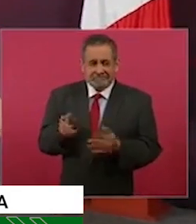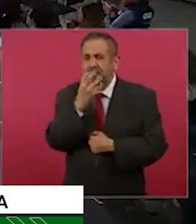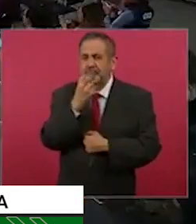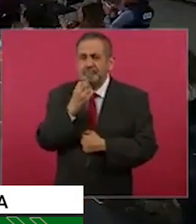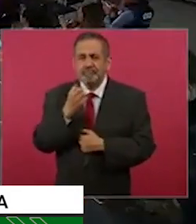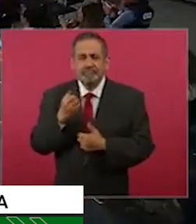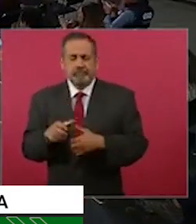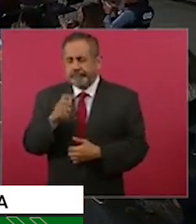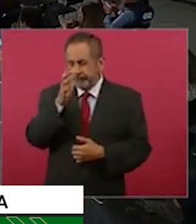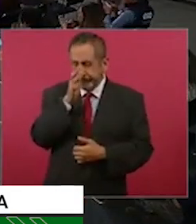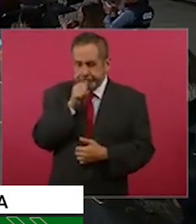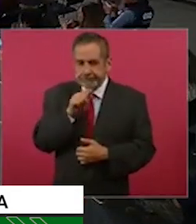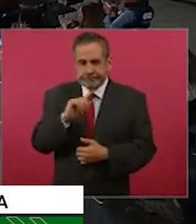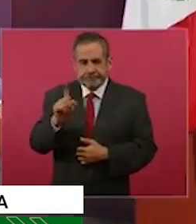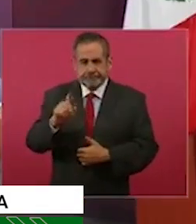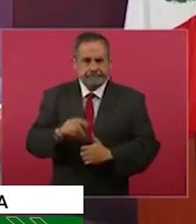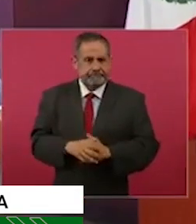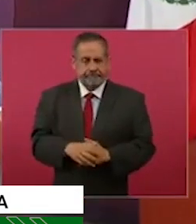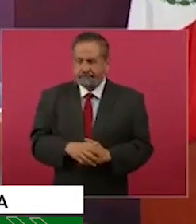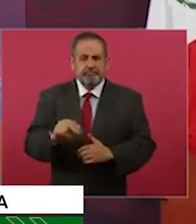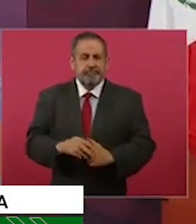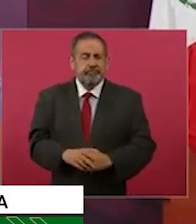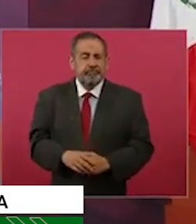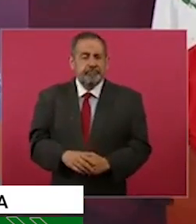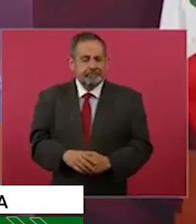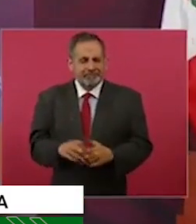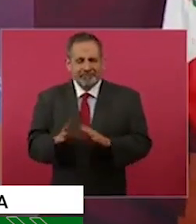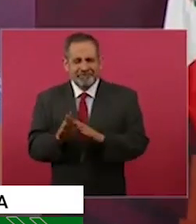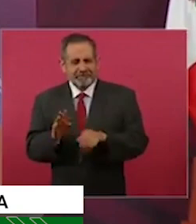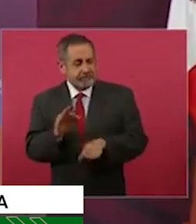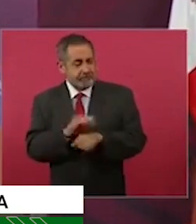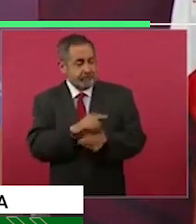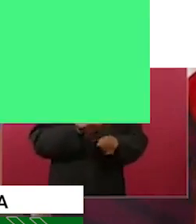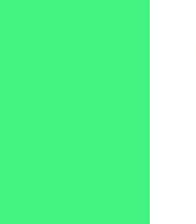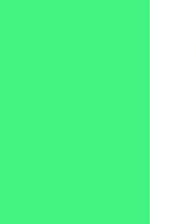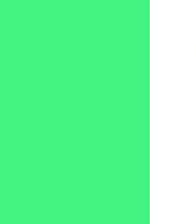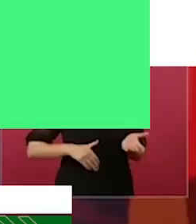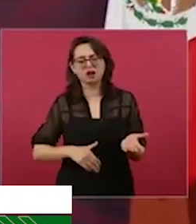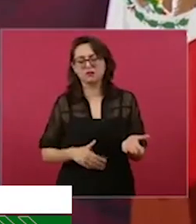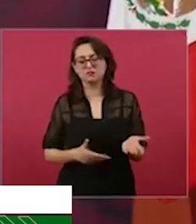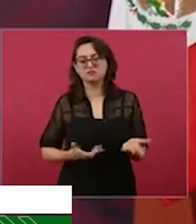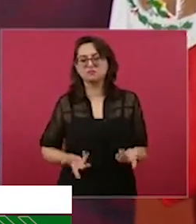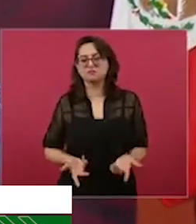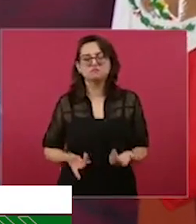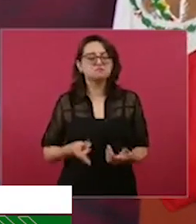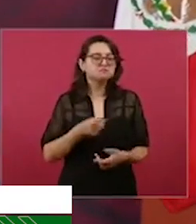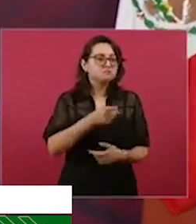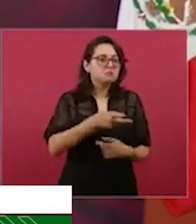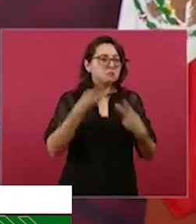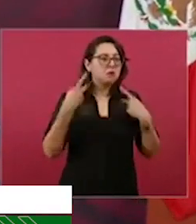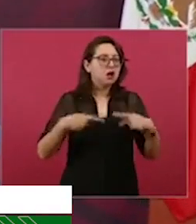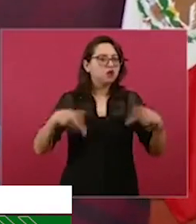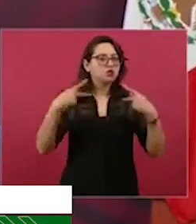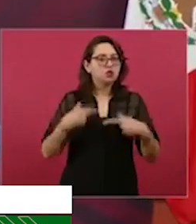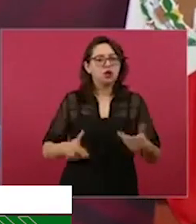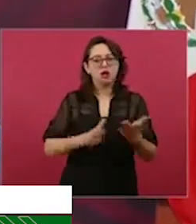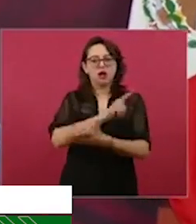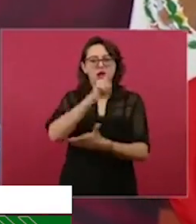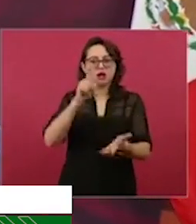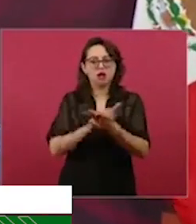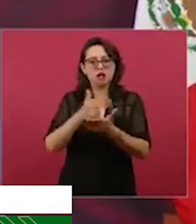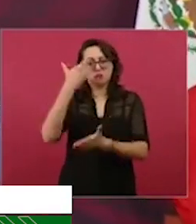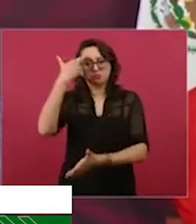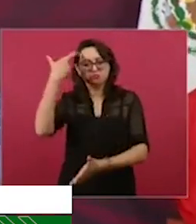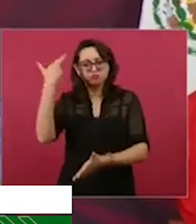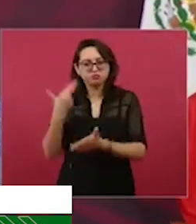Israel proteja bajo ninguna circunstancia a un torturador. El jefe del Ejecutivo se refirió al caso